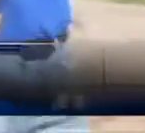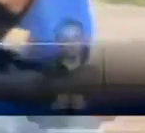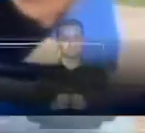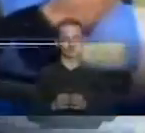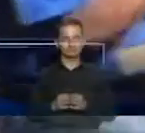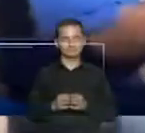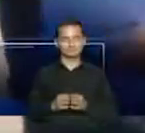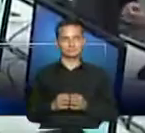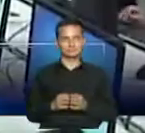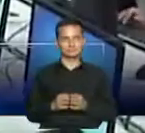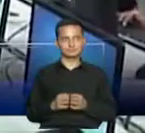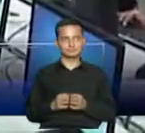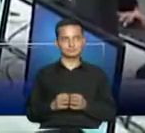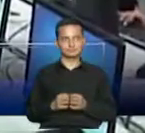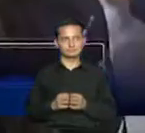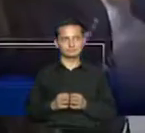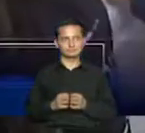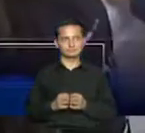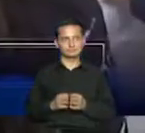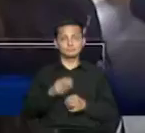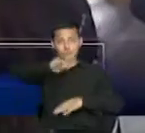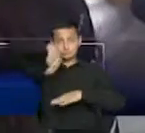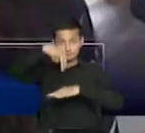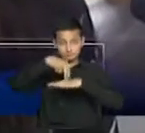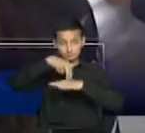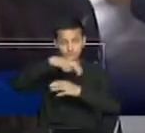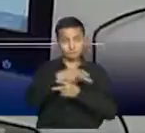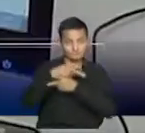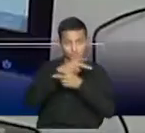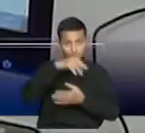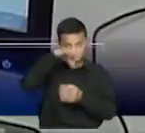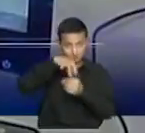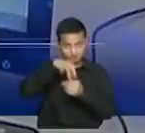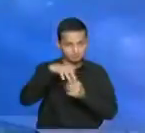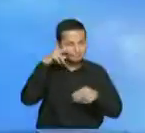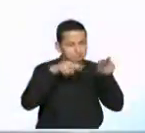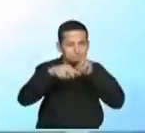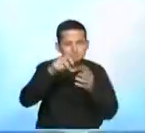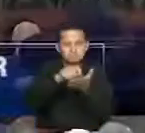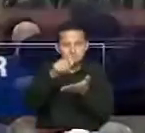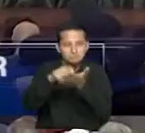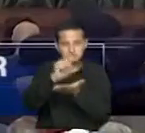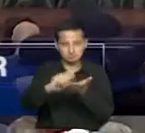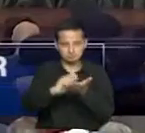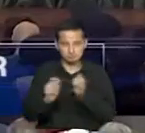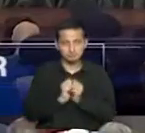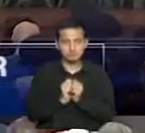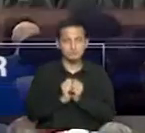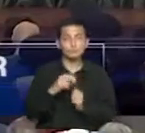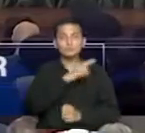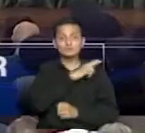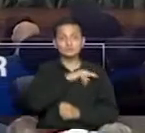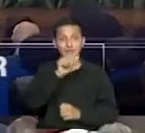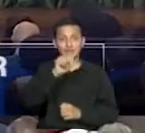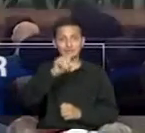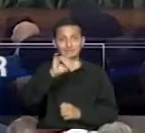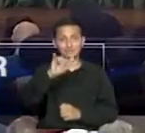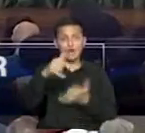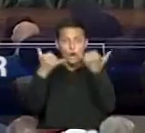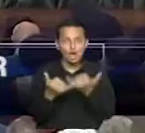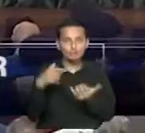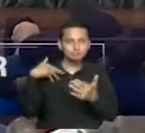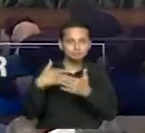Hoy el Consejo Nacional Electoral finaliza el proceso de verificación de firmas. Universidad Andina tiene plazo hasta